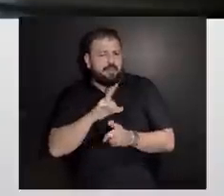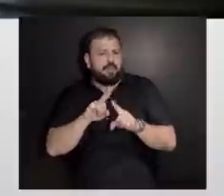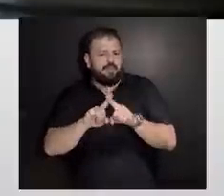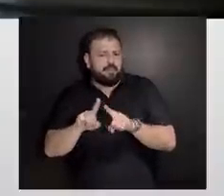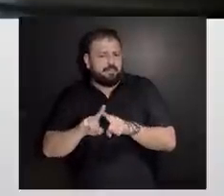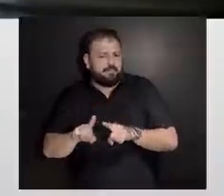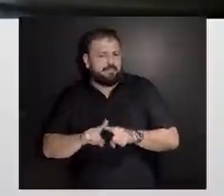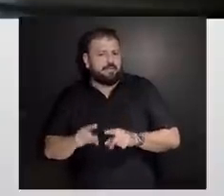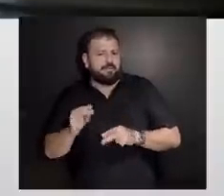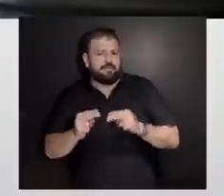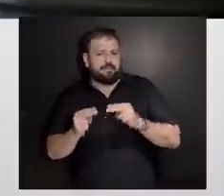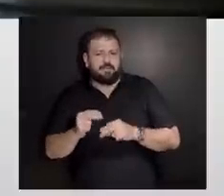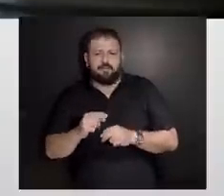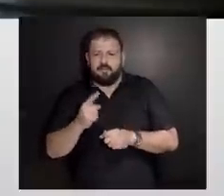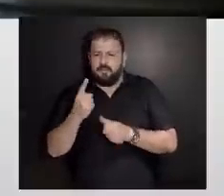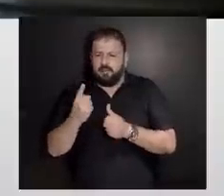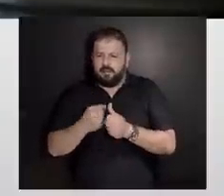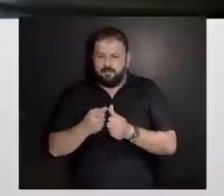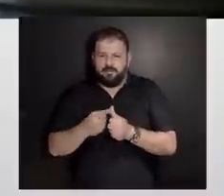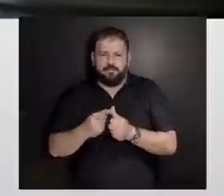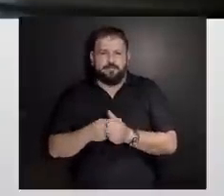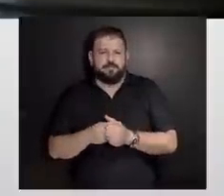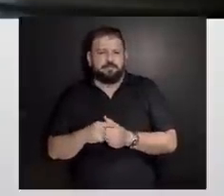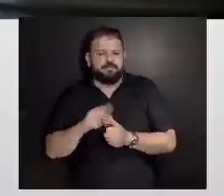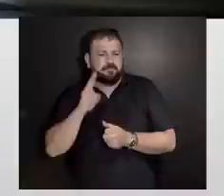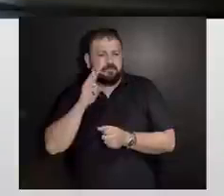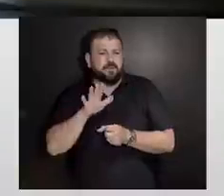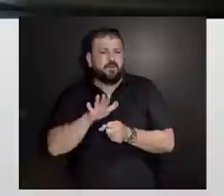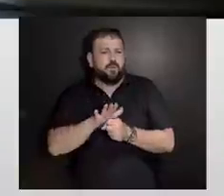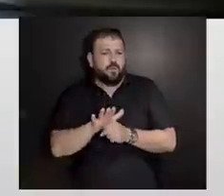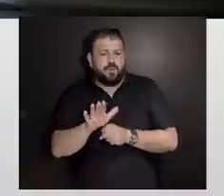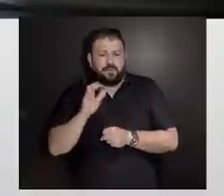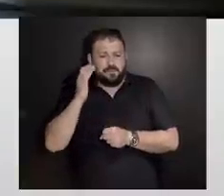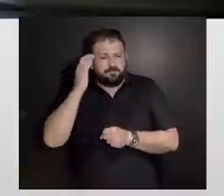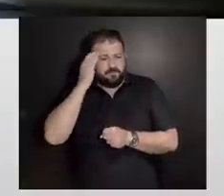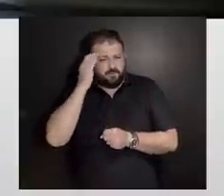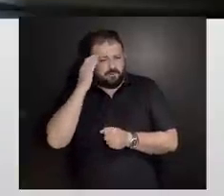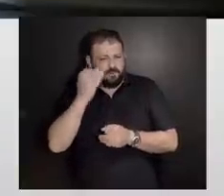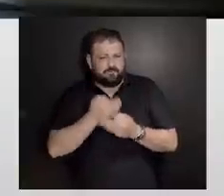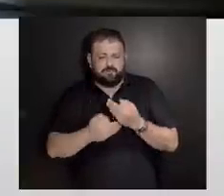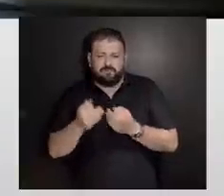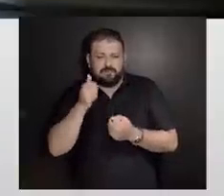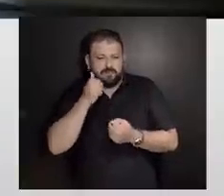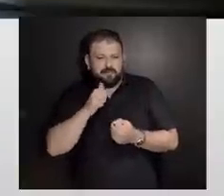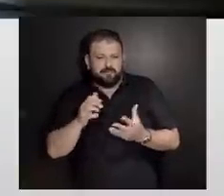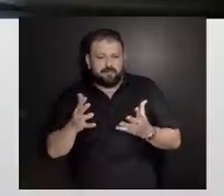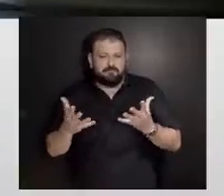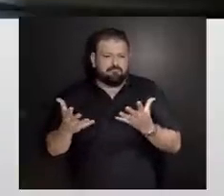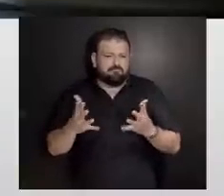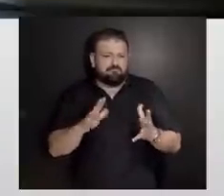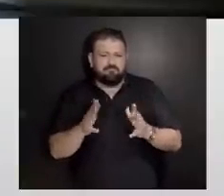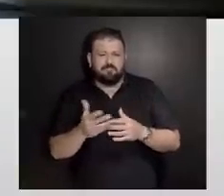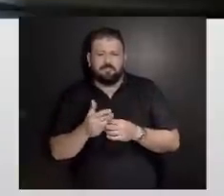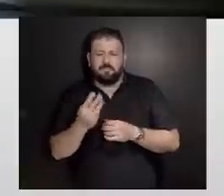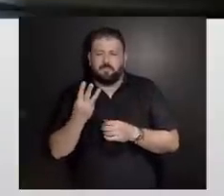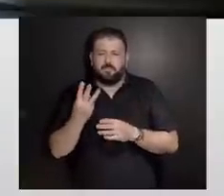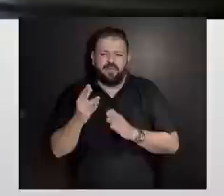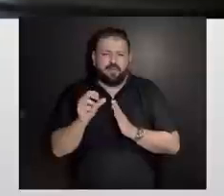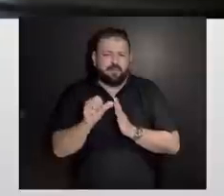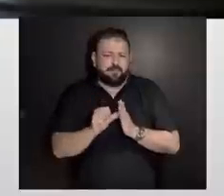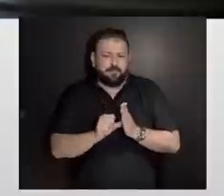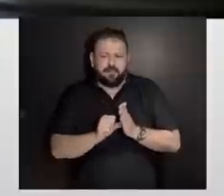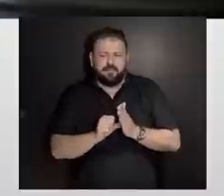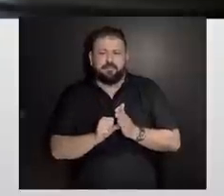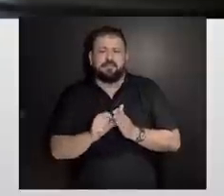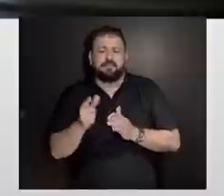ellas es la que conocemos como hemoglobina glucosilada. Esta es un promedio de en 3 meses cómo han estado